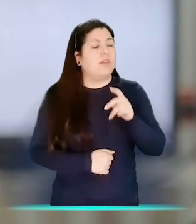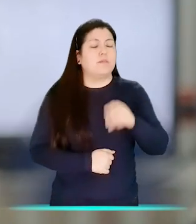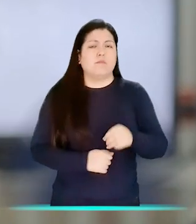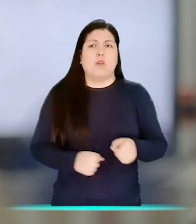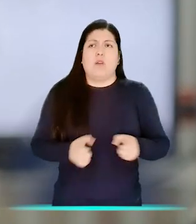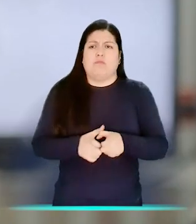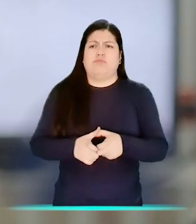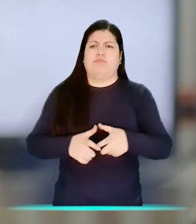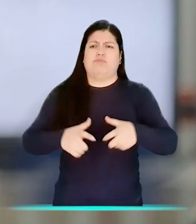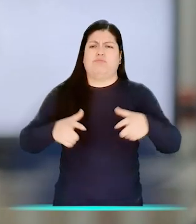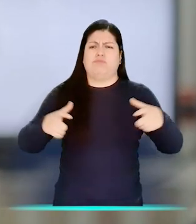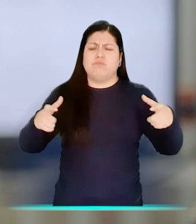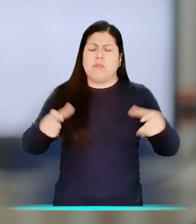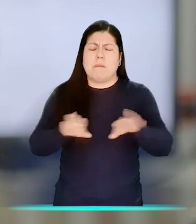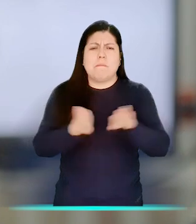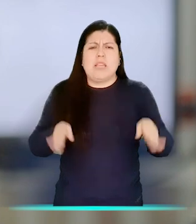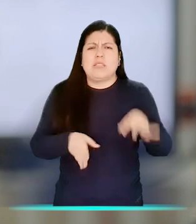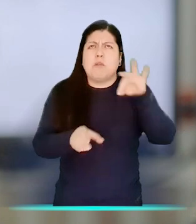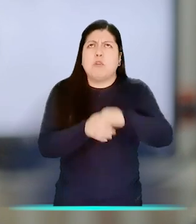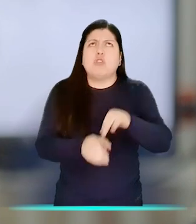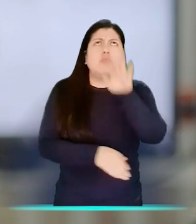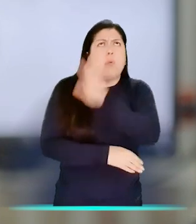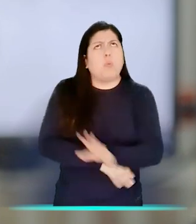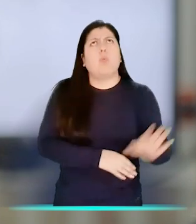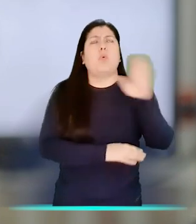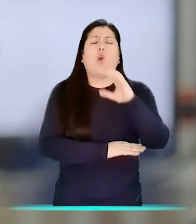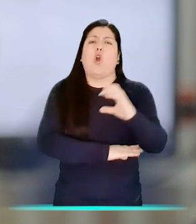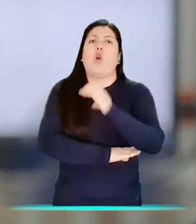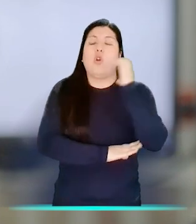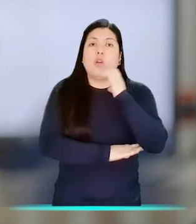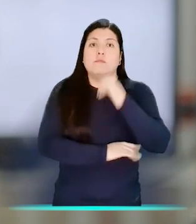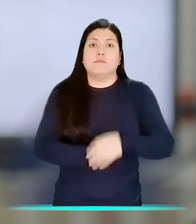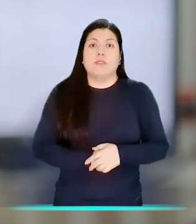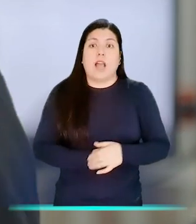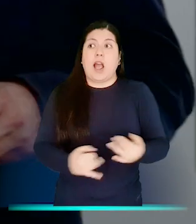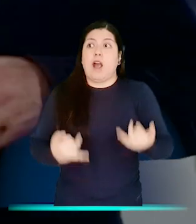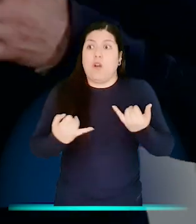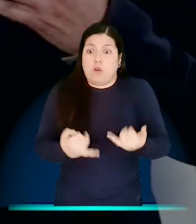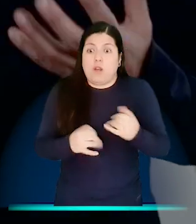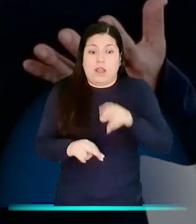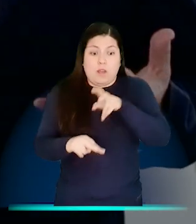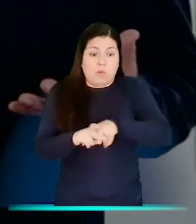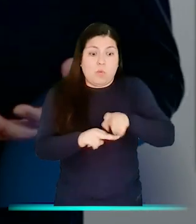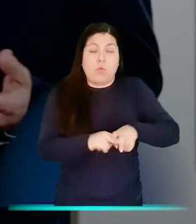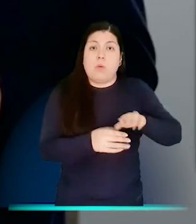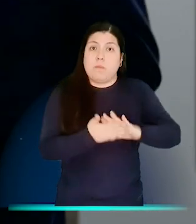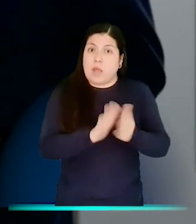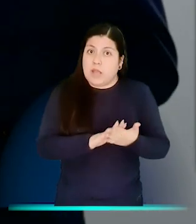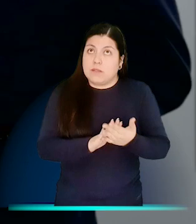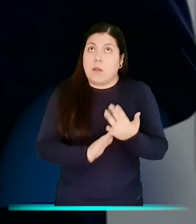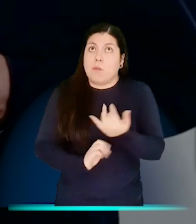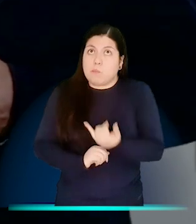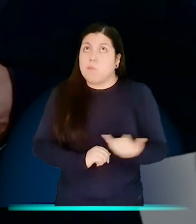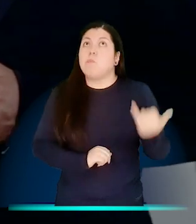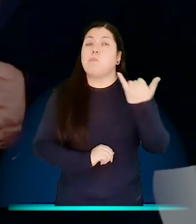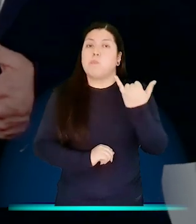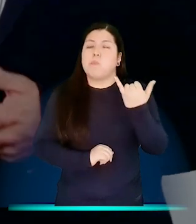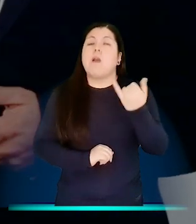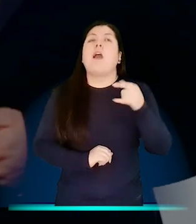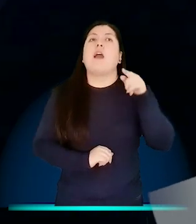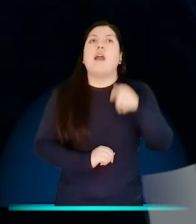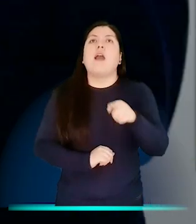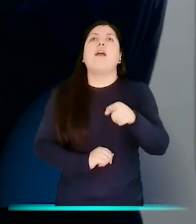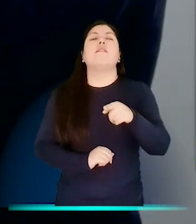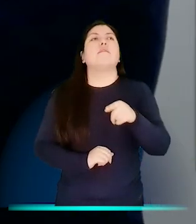el número de mesas en gran parte del territorio colombiano. A raíz de esta elección de las curules